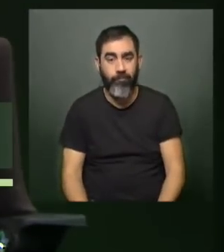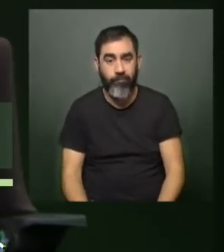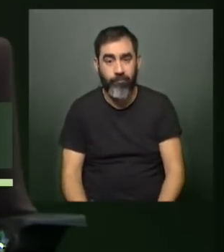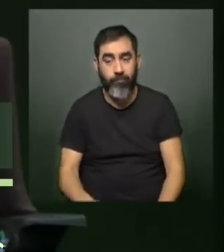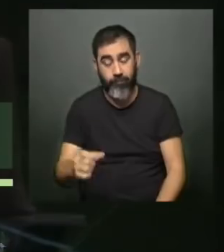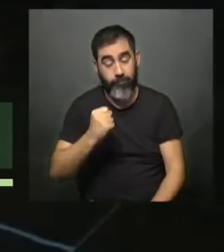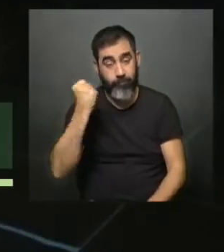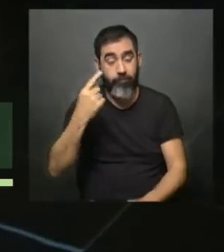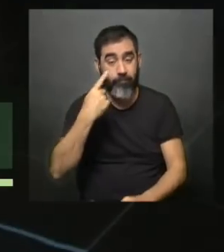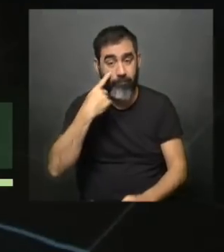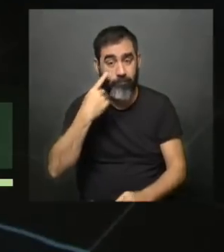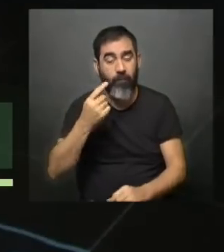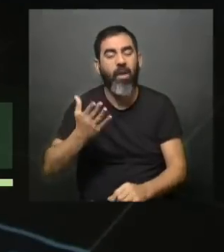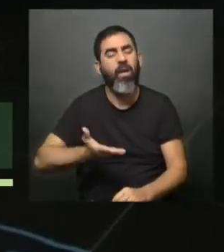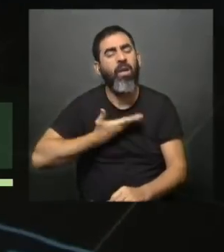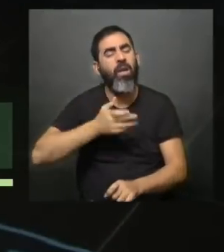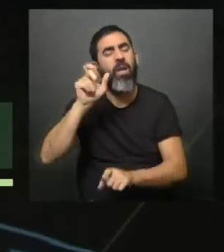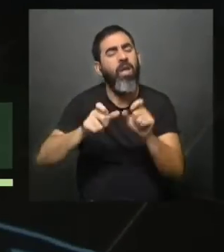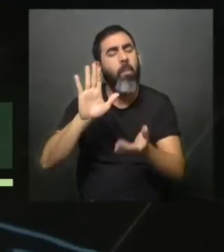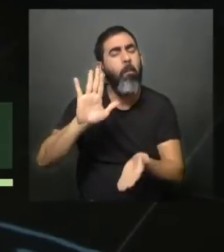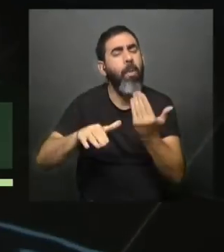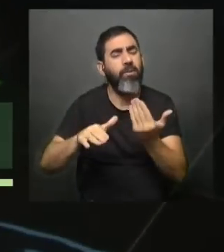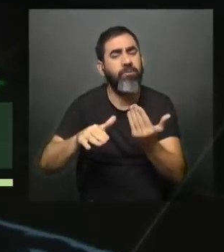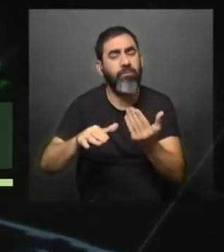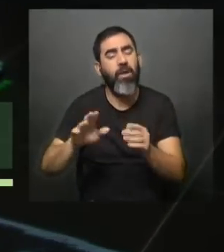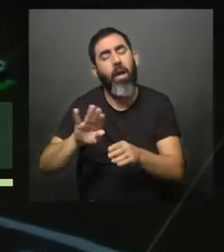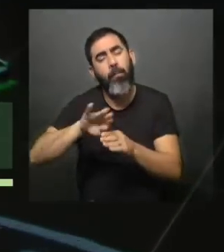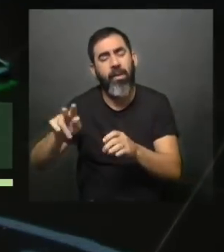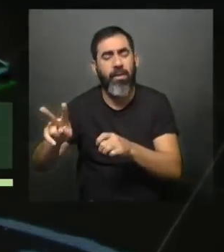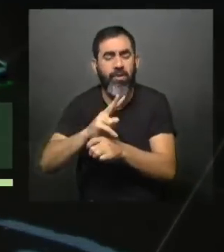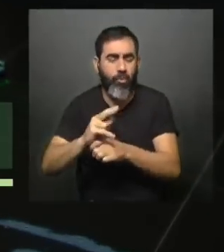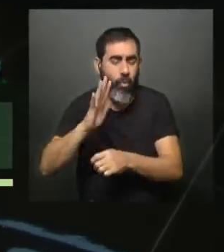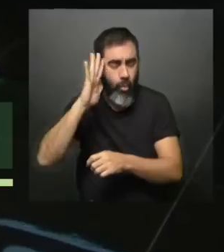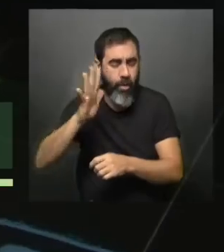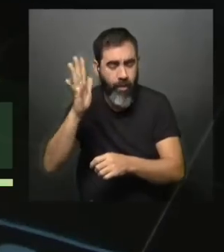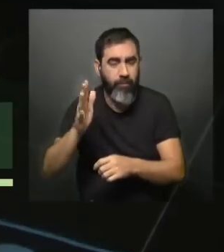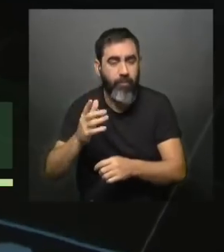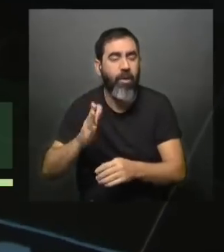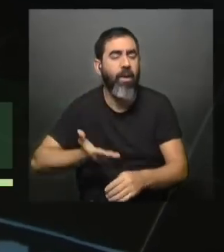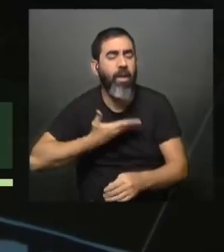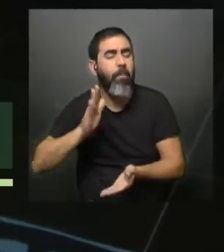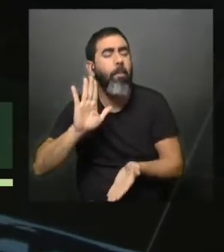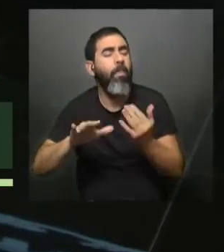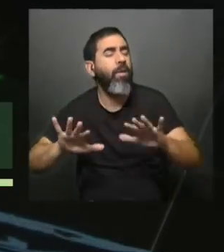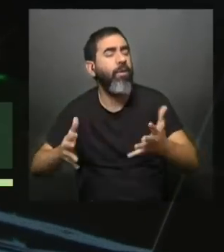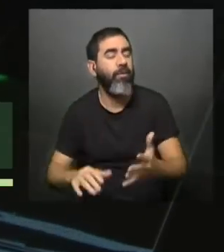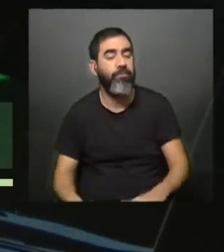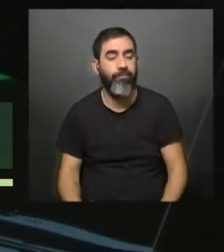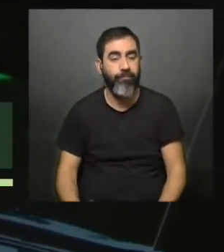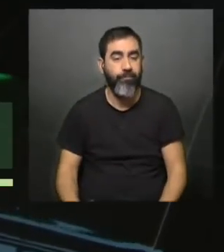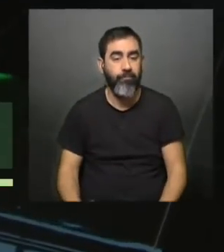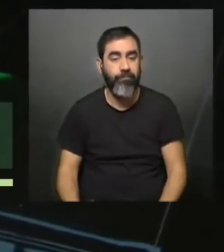que eso es fundamental qué te reclama la gente qué es lo que te pide más allá de seguridad que imagino que es la prioridad no pero qué te dice la